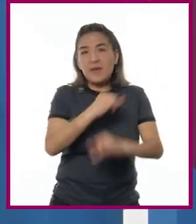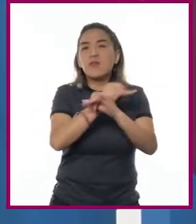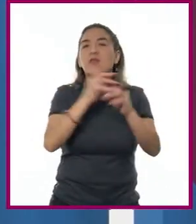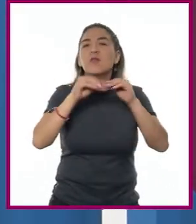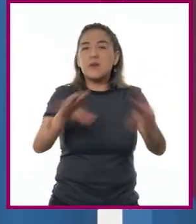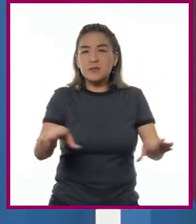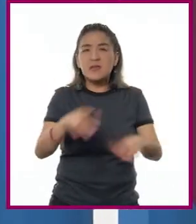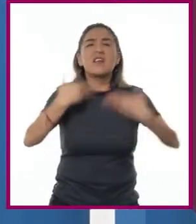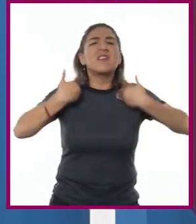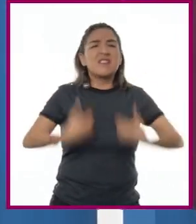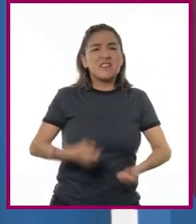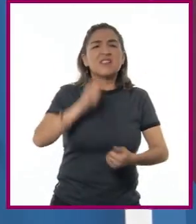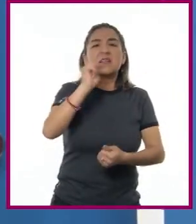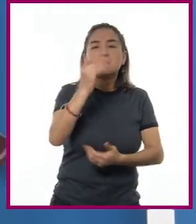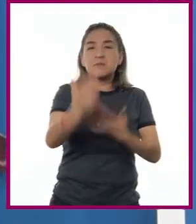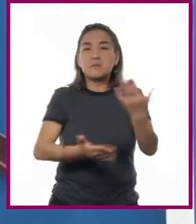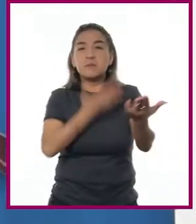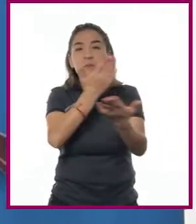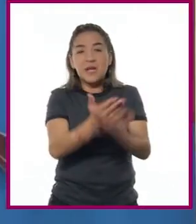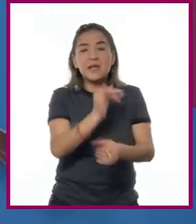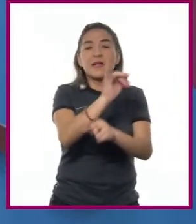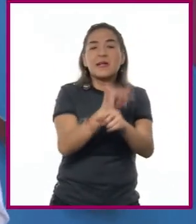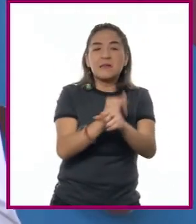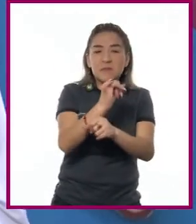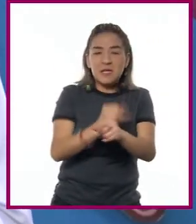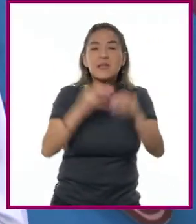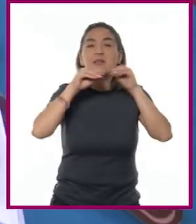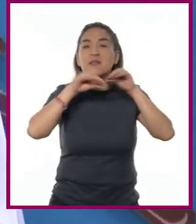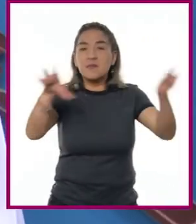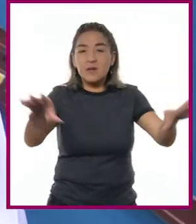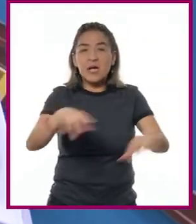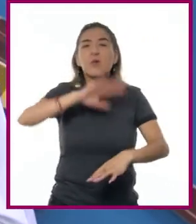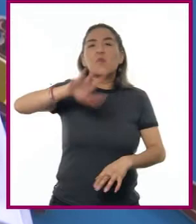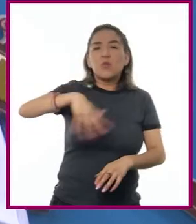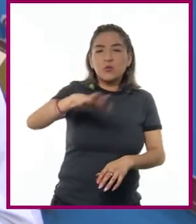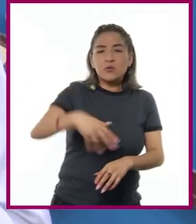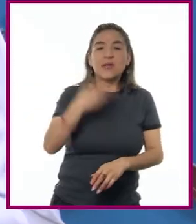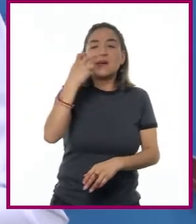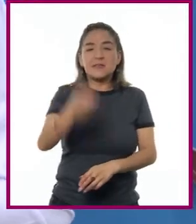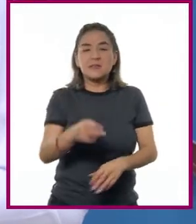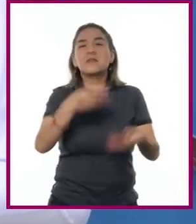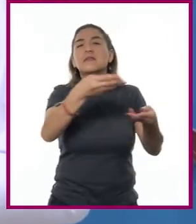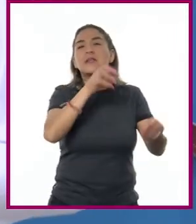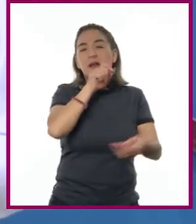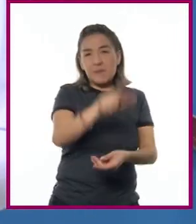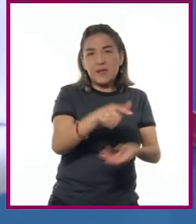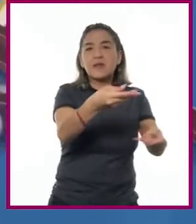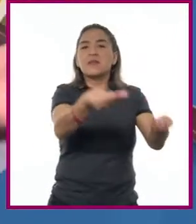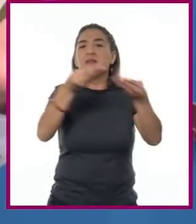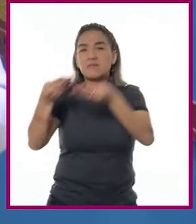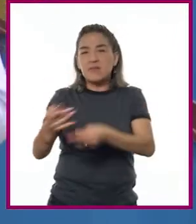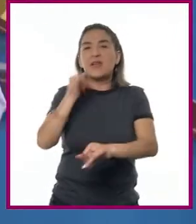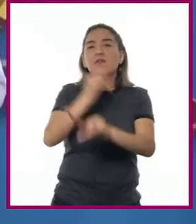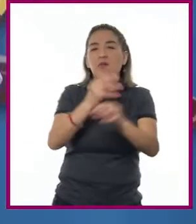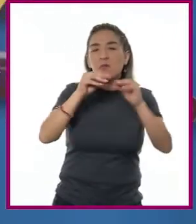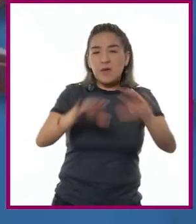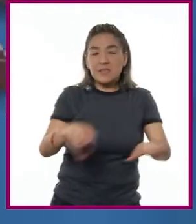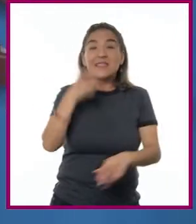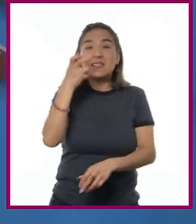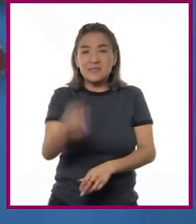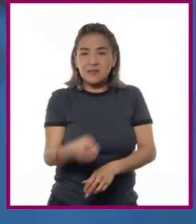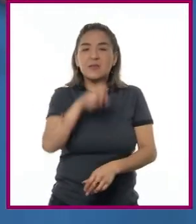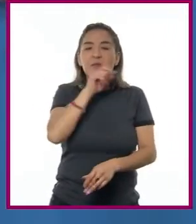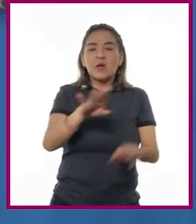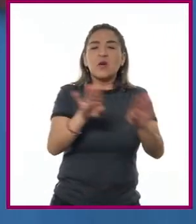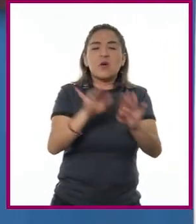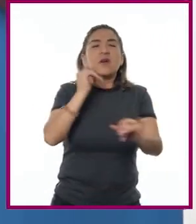información comprende solicitar, investigar, difundir, buscar y recibir información. Así es que el